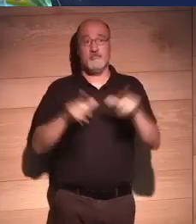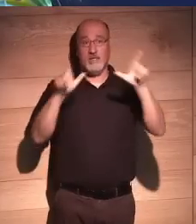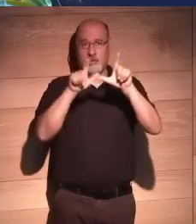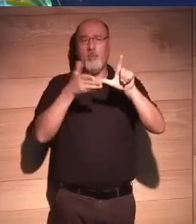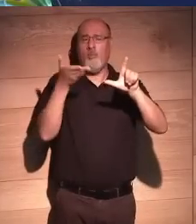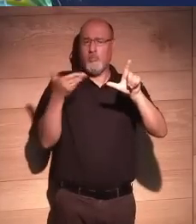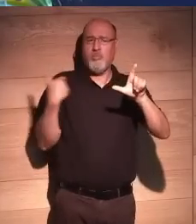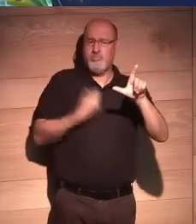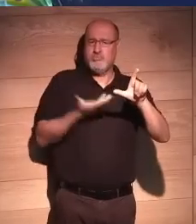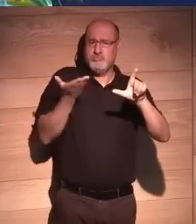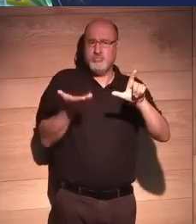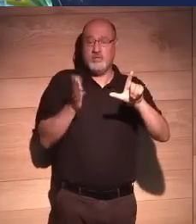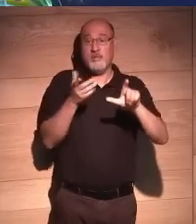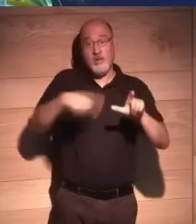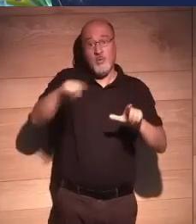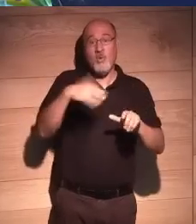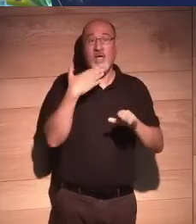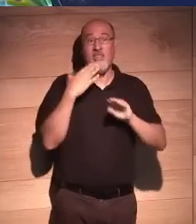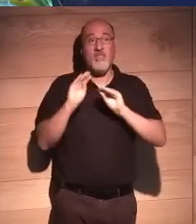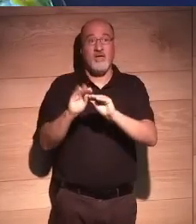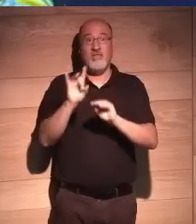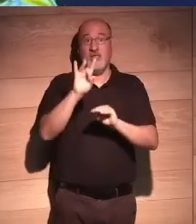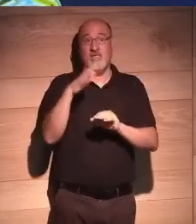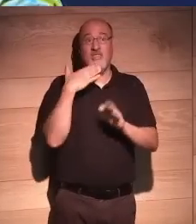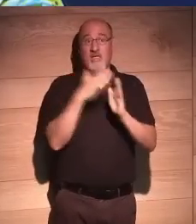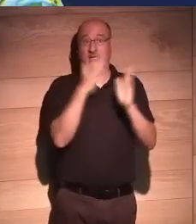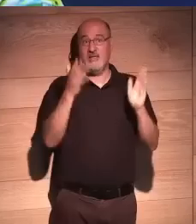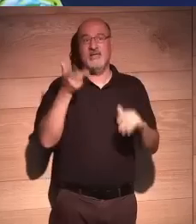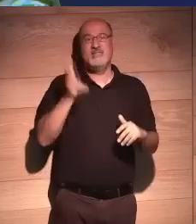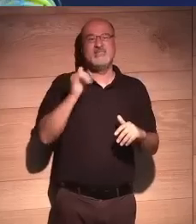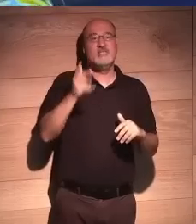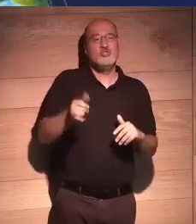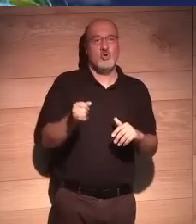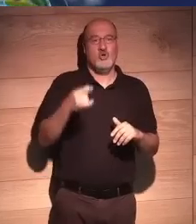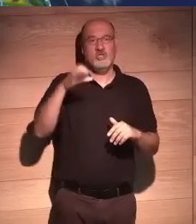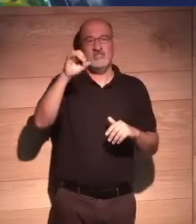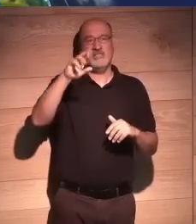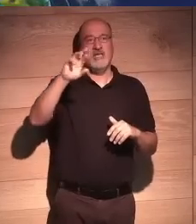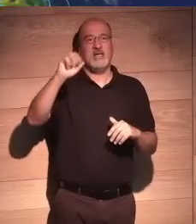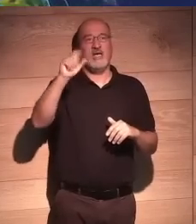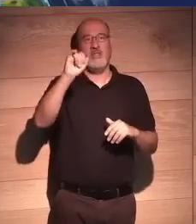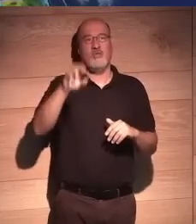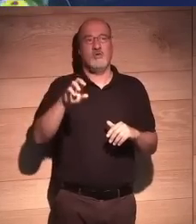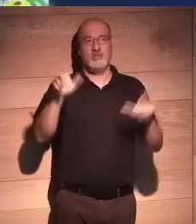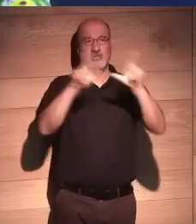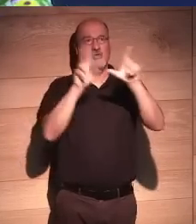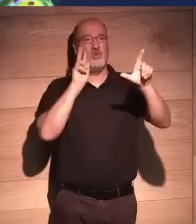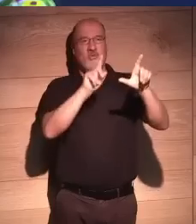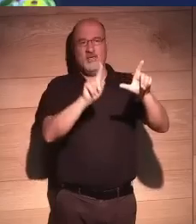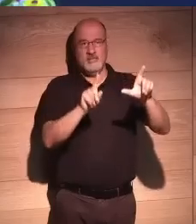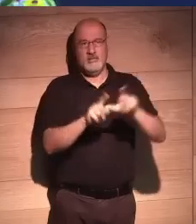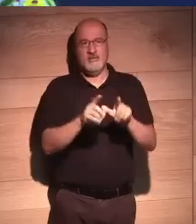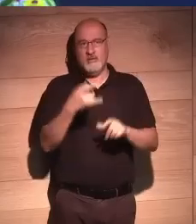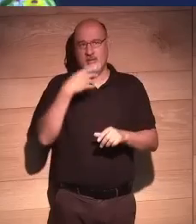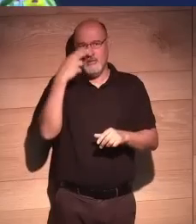parte importante de todo eso, pero es que a vuestra edad, y eso lo decía Chicho, que hablamos muchas veces de eso, no veis la televisión. O sea,